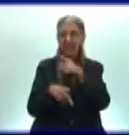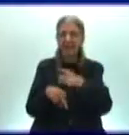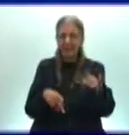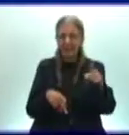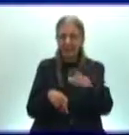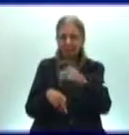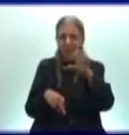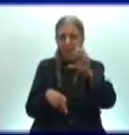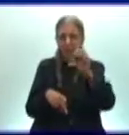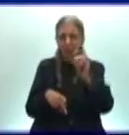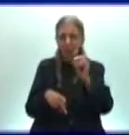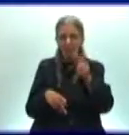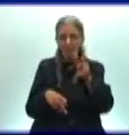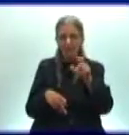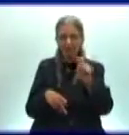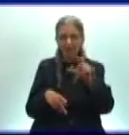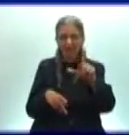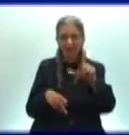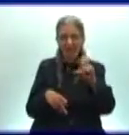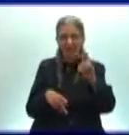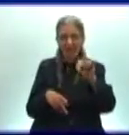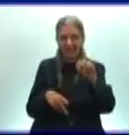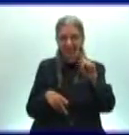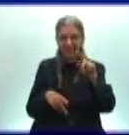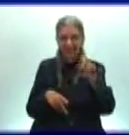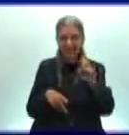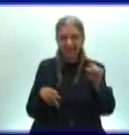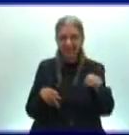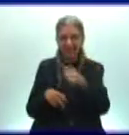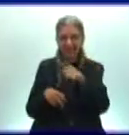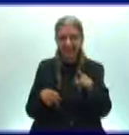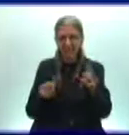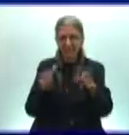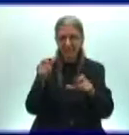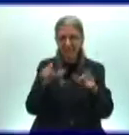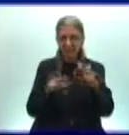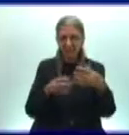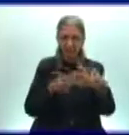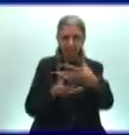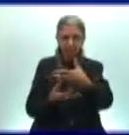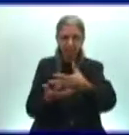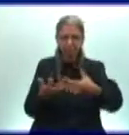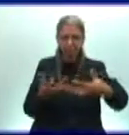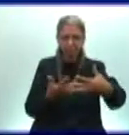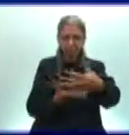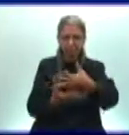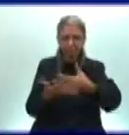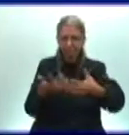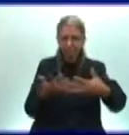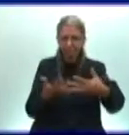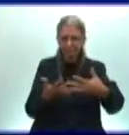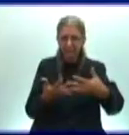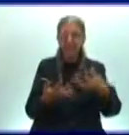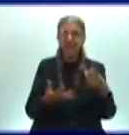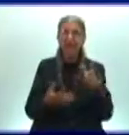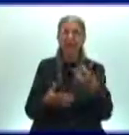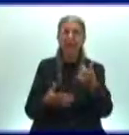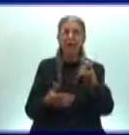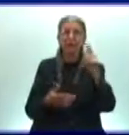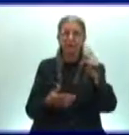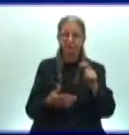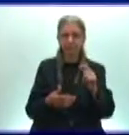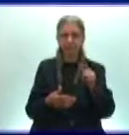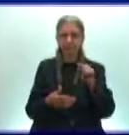enlace covalente, enlace químico que se caracteriza por el compartimiento de electrones entre los átomos. En